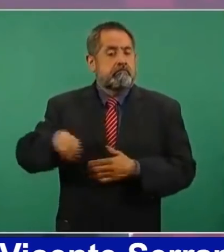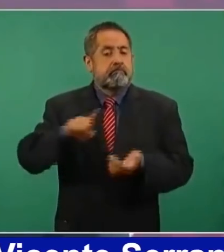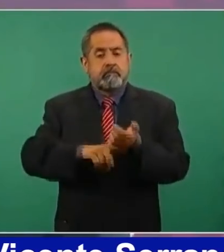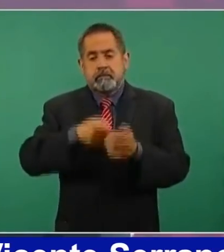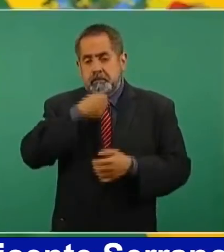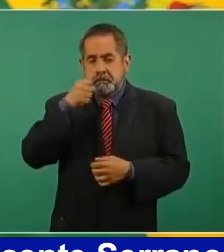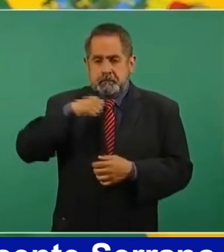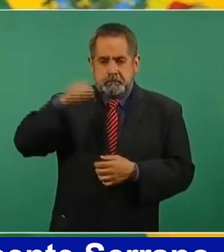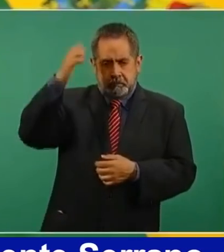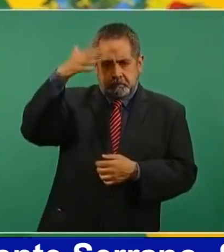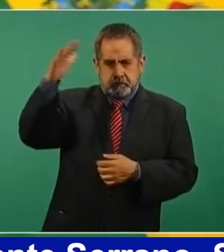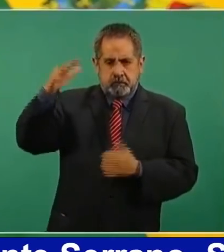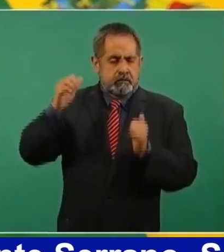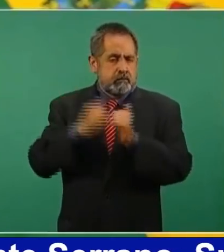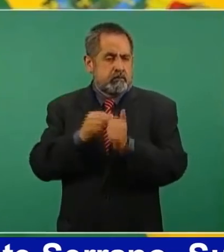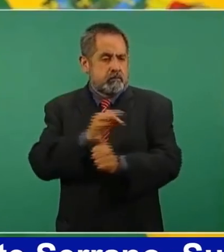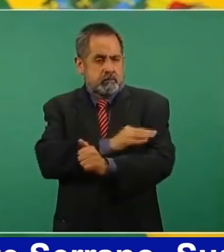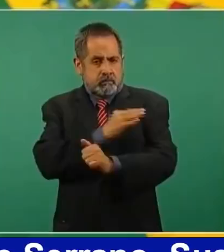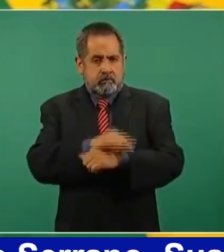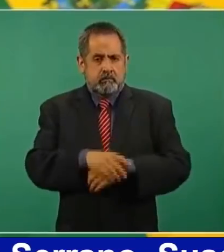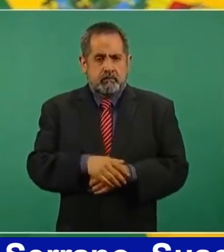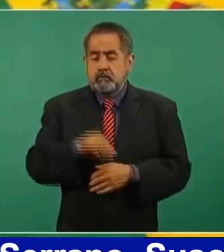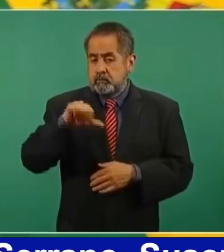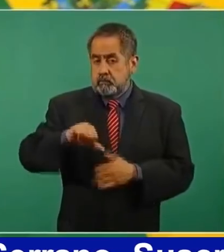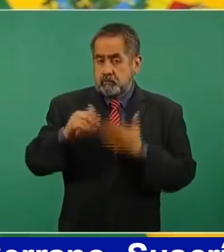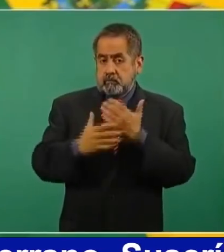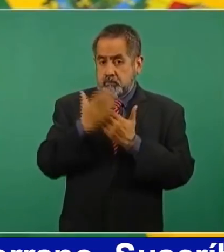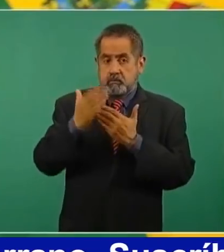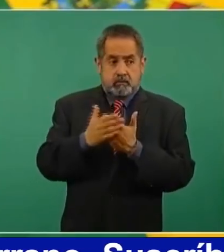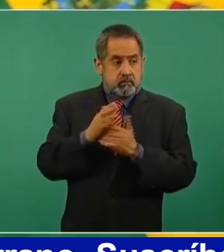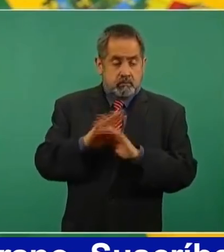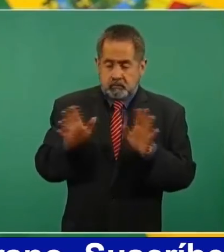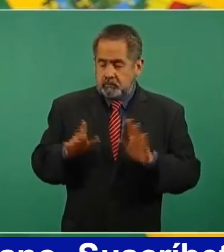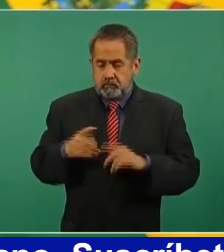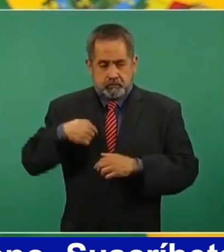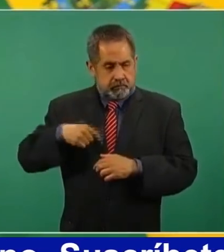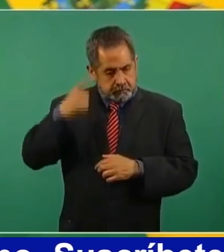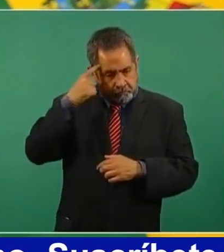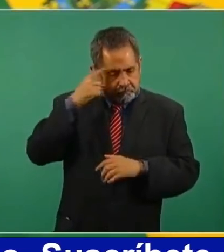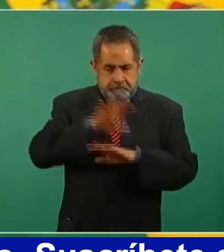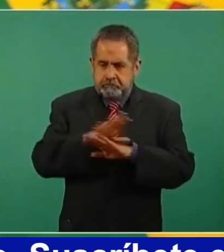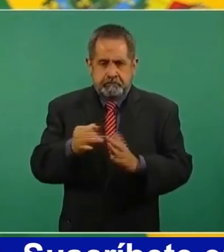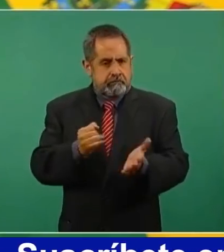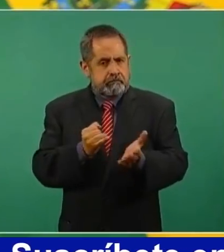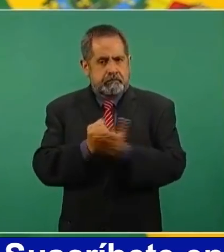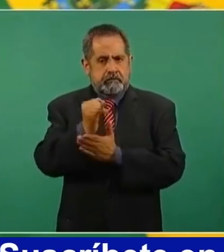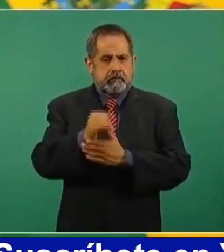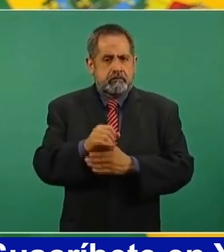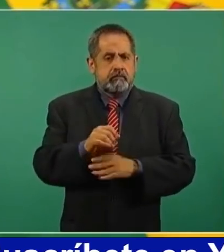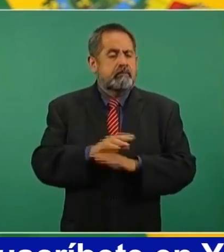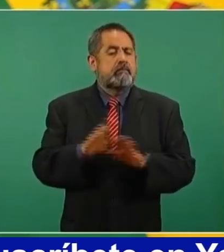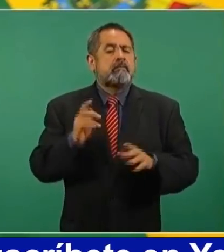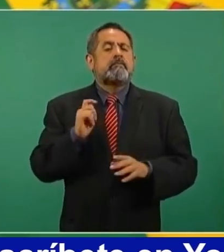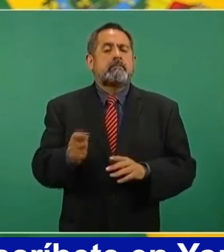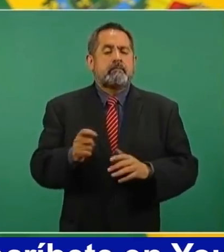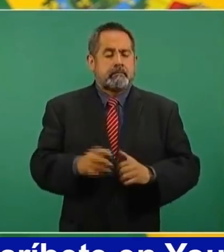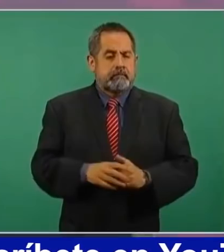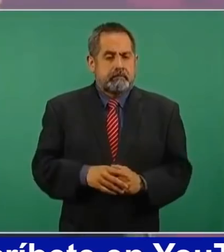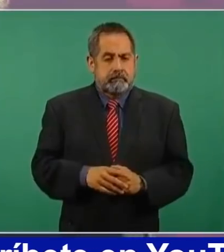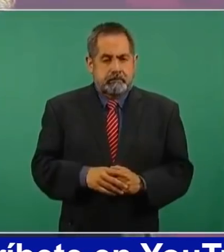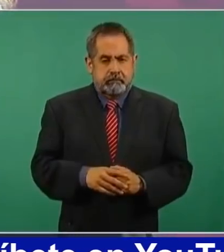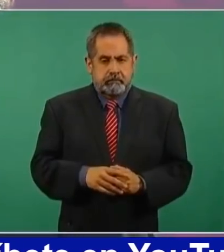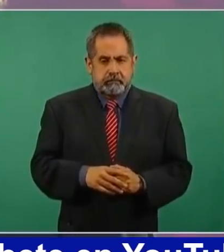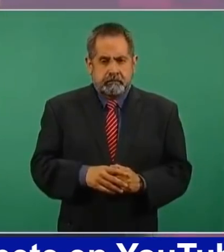mayores. Hoy en la mañana precisamente ya tomamos la decisión de